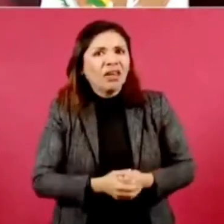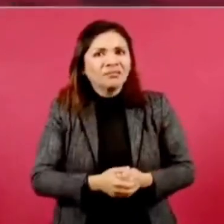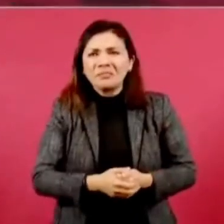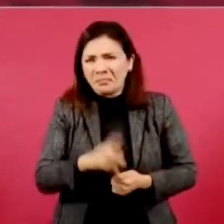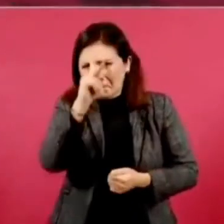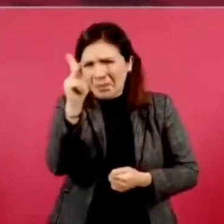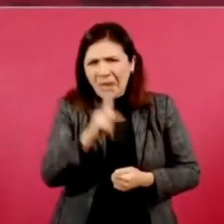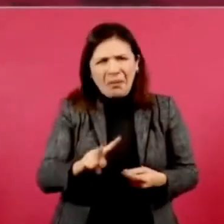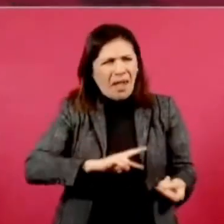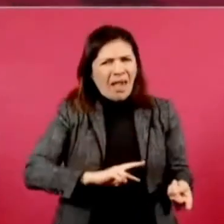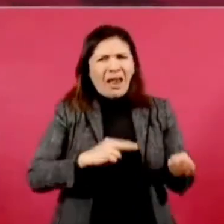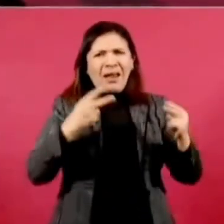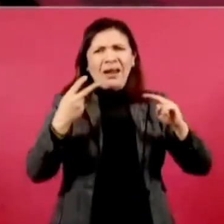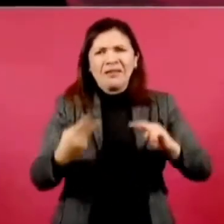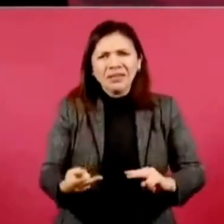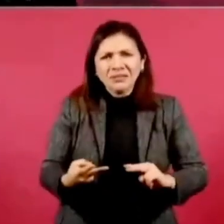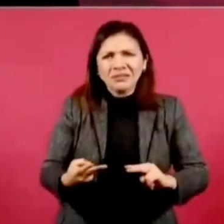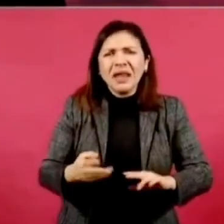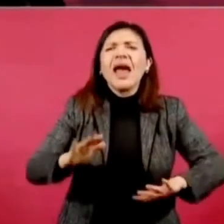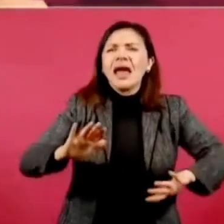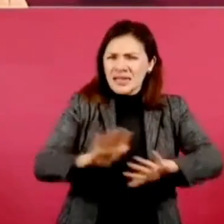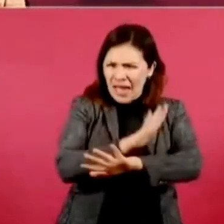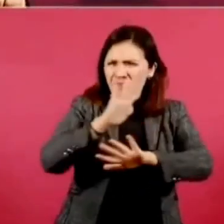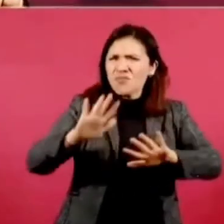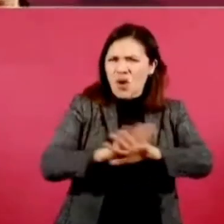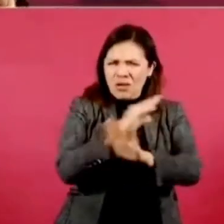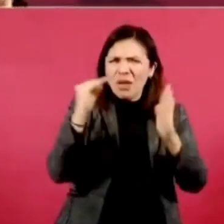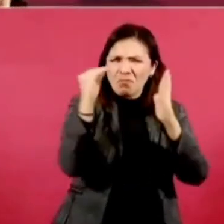contrario, todas las reformas que hicieron